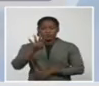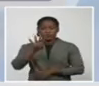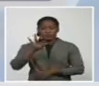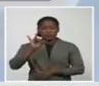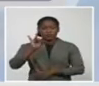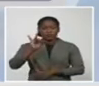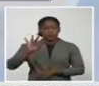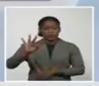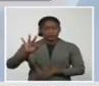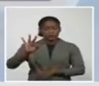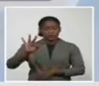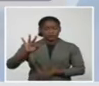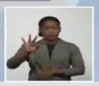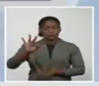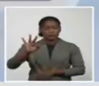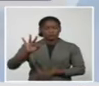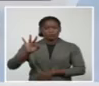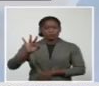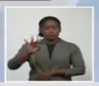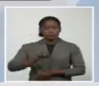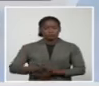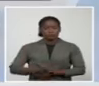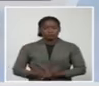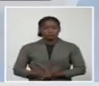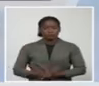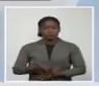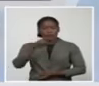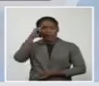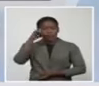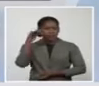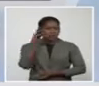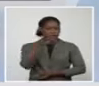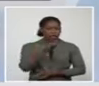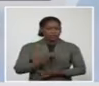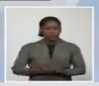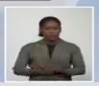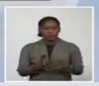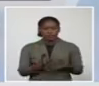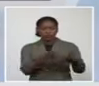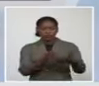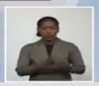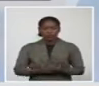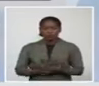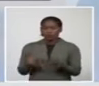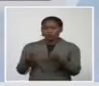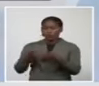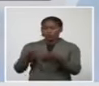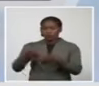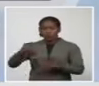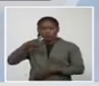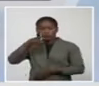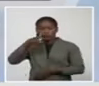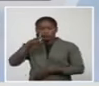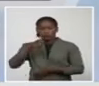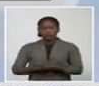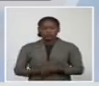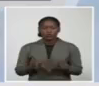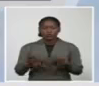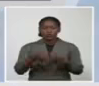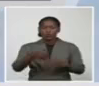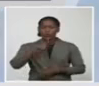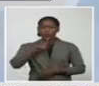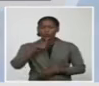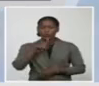15.478, tanto los pacientes ingresados como los sospechosos, como los que están en vigilancia, una